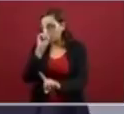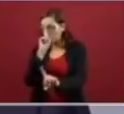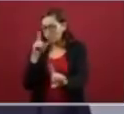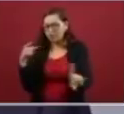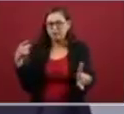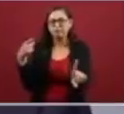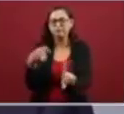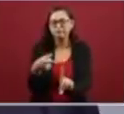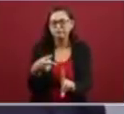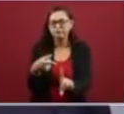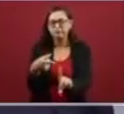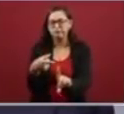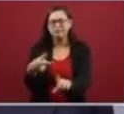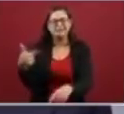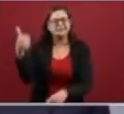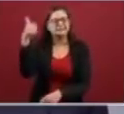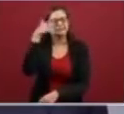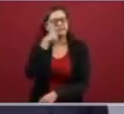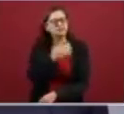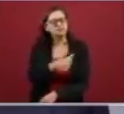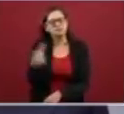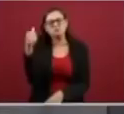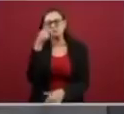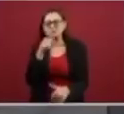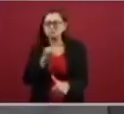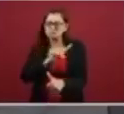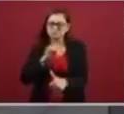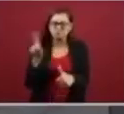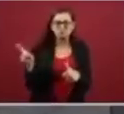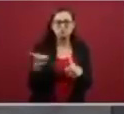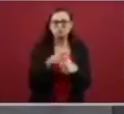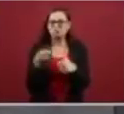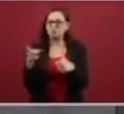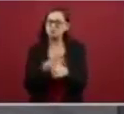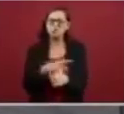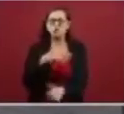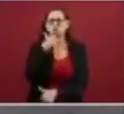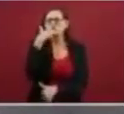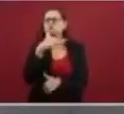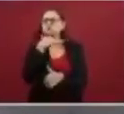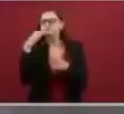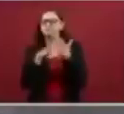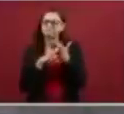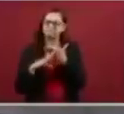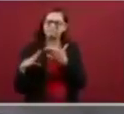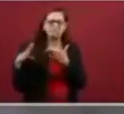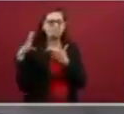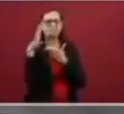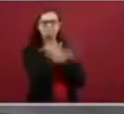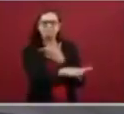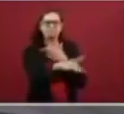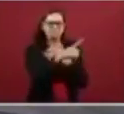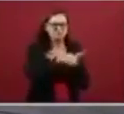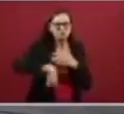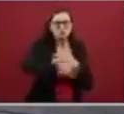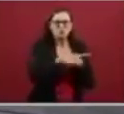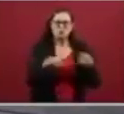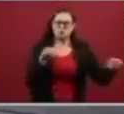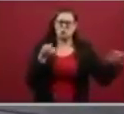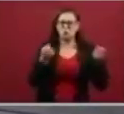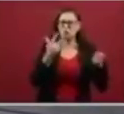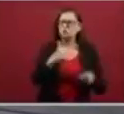superar para siempre el régimen corrupto y despiadado